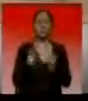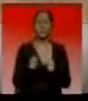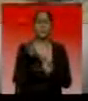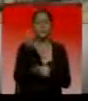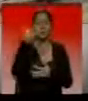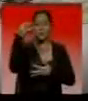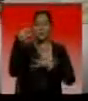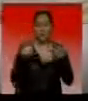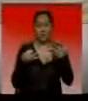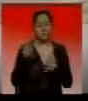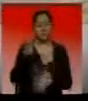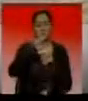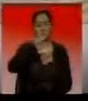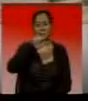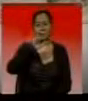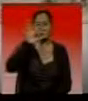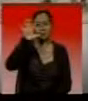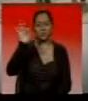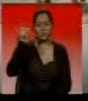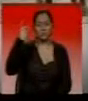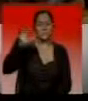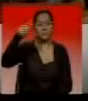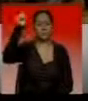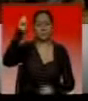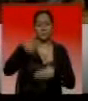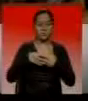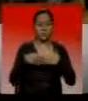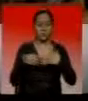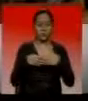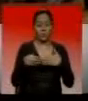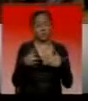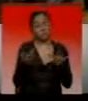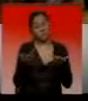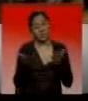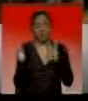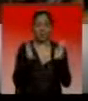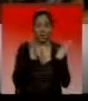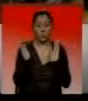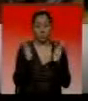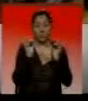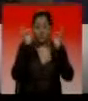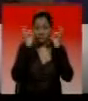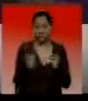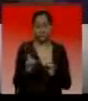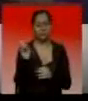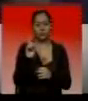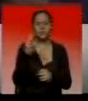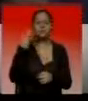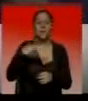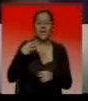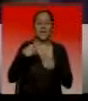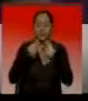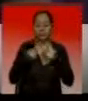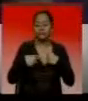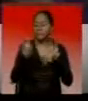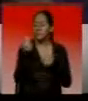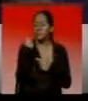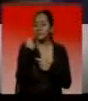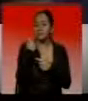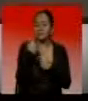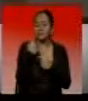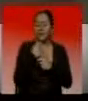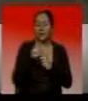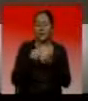a unos 350 millones de dólares. La cifra, que todavía es provisional, fue revelada este miércoles en la Asamblea durante